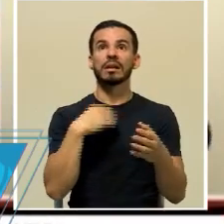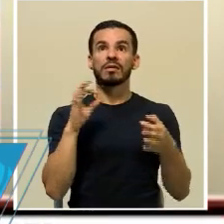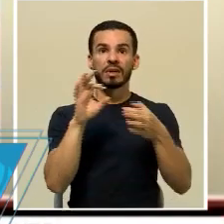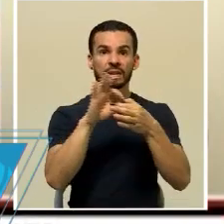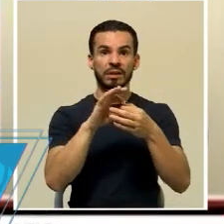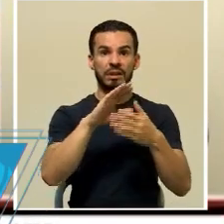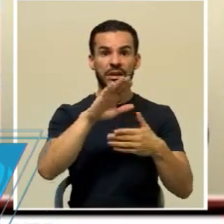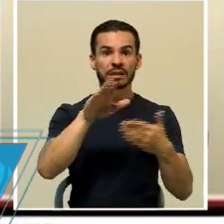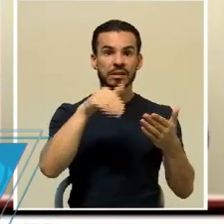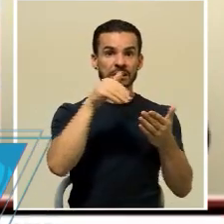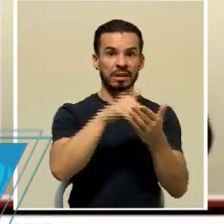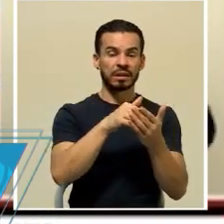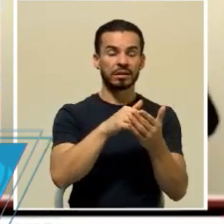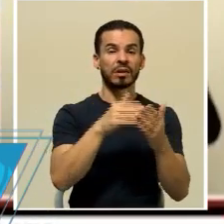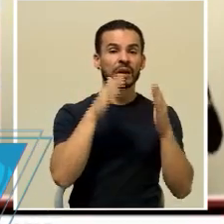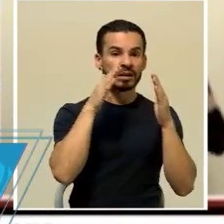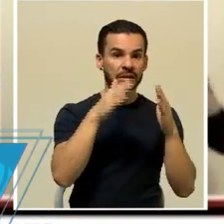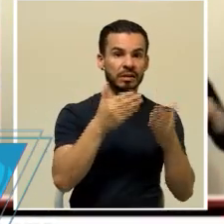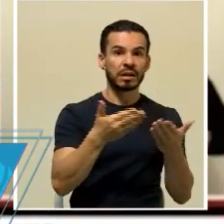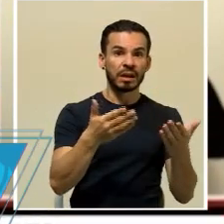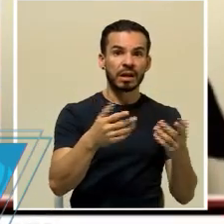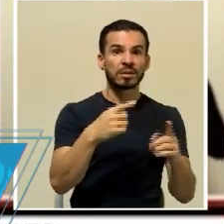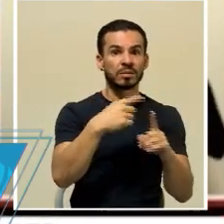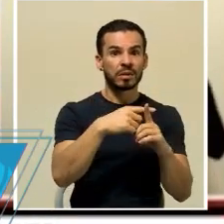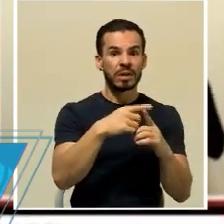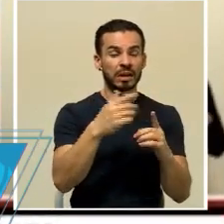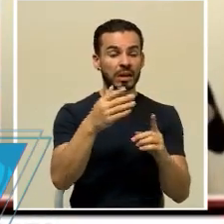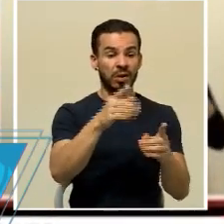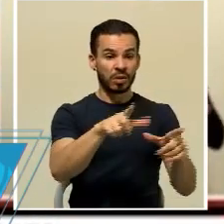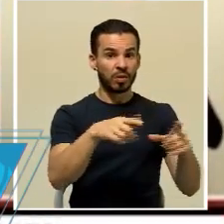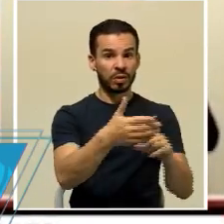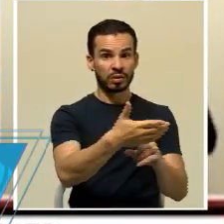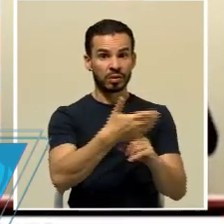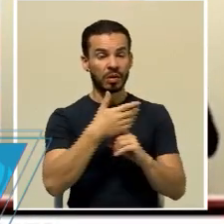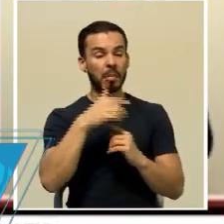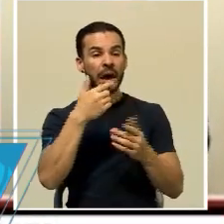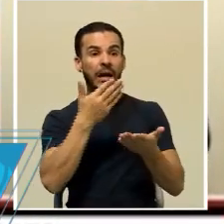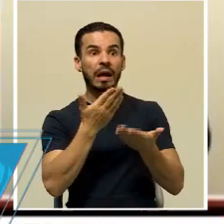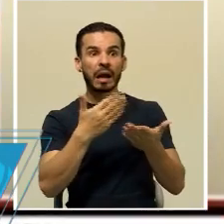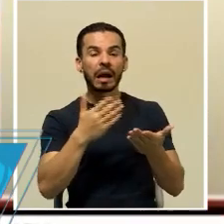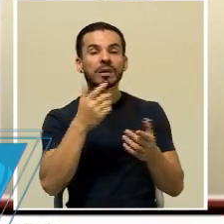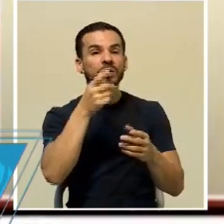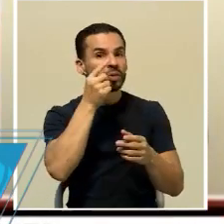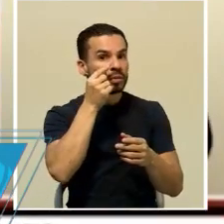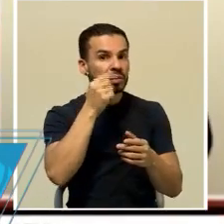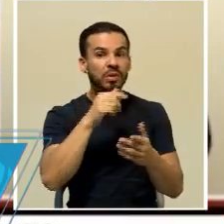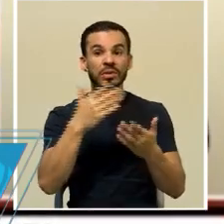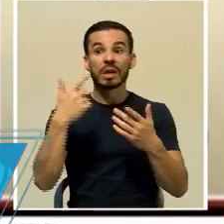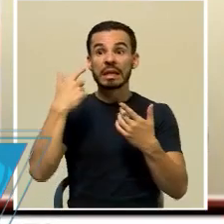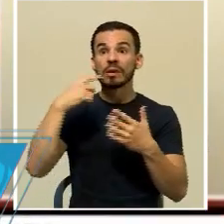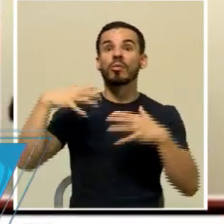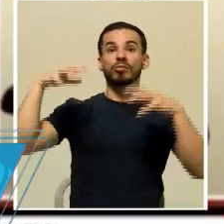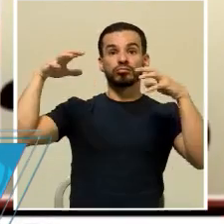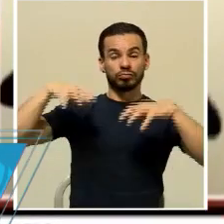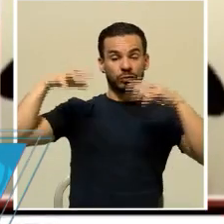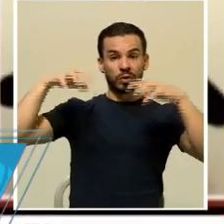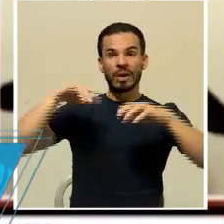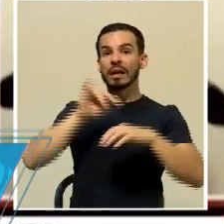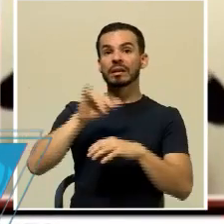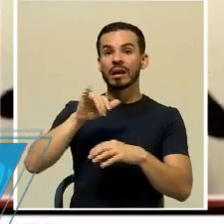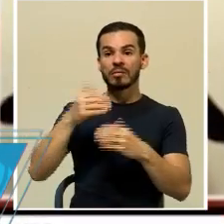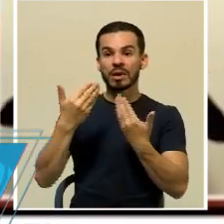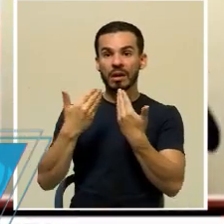ver el centro de atención de casos positivos, el sitio para aislamiento de casos sospechosos y de cara al periodo lluvioso